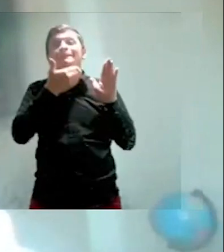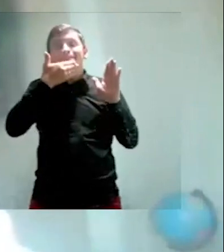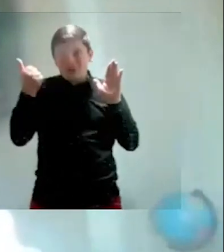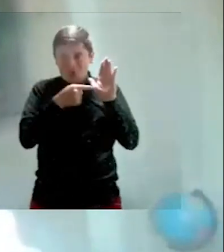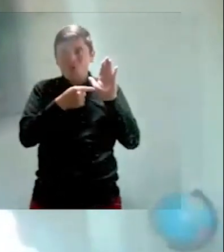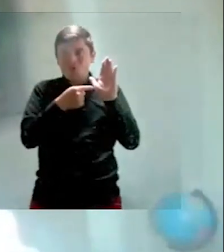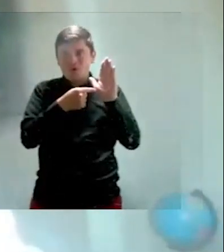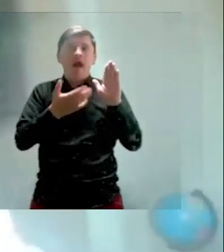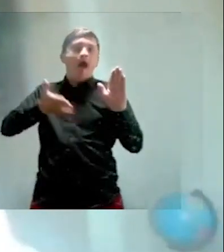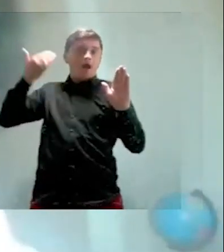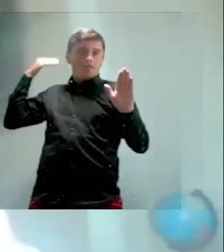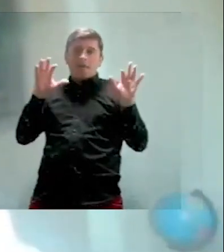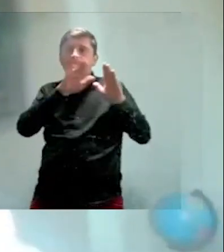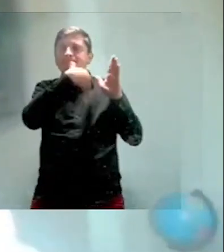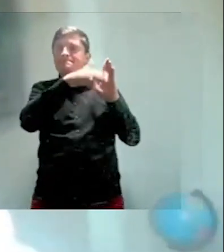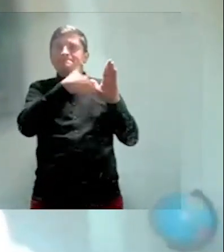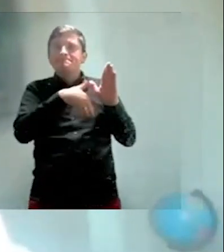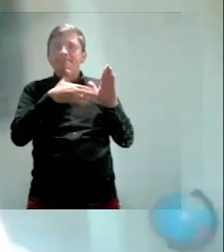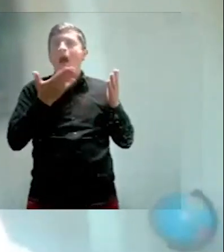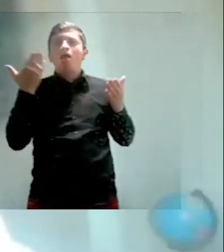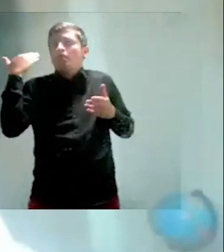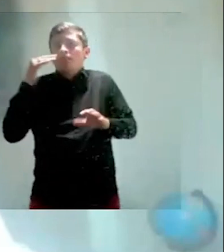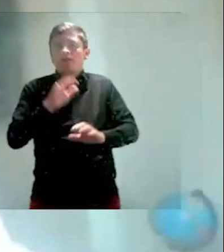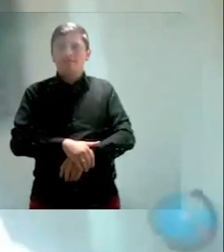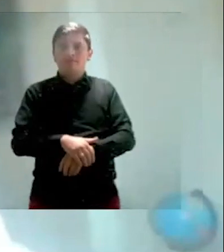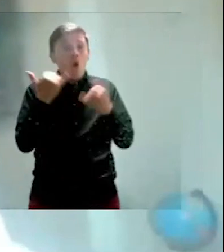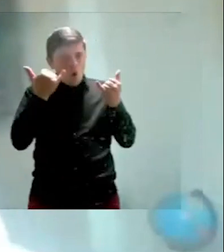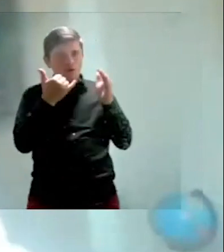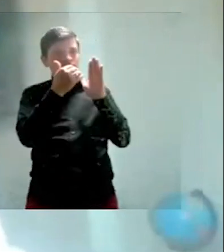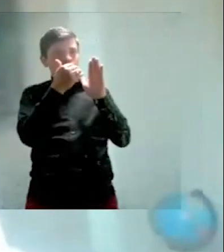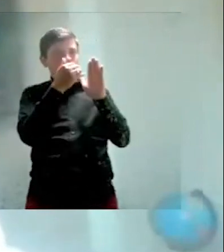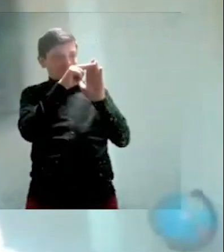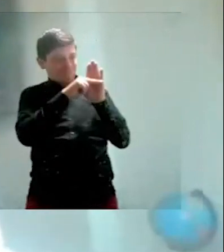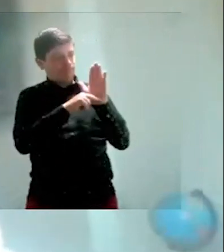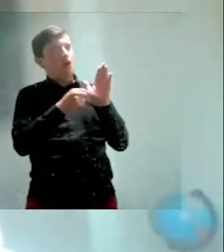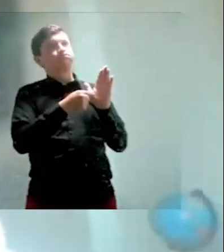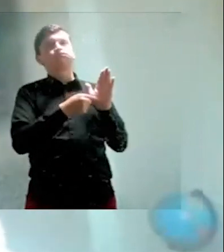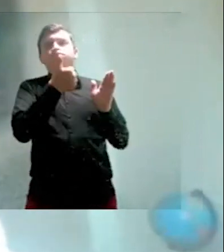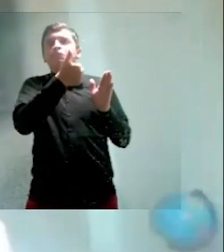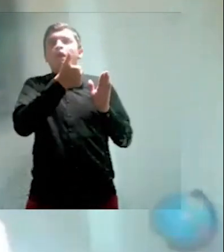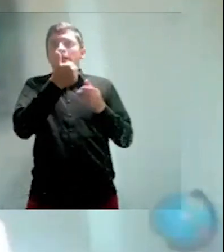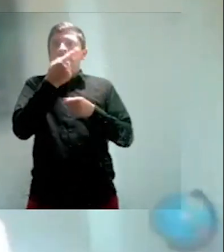está evolucionando la acción de tutela, y este es un aspecto interesante.